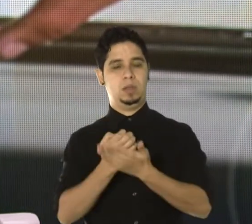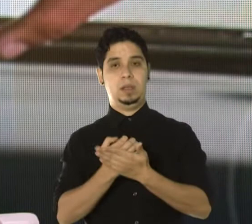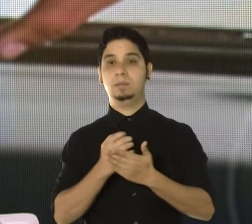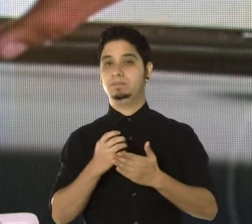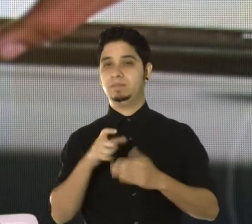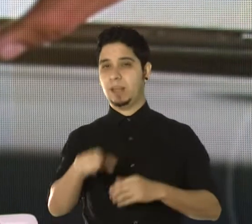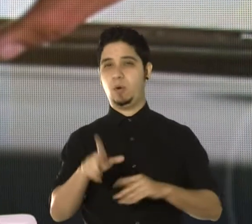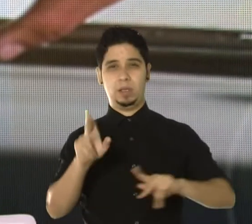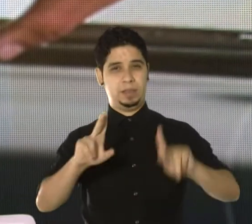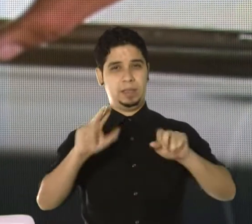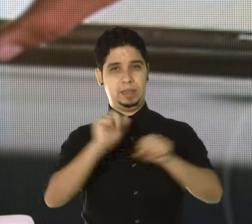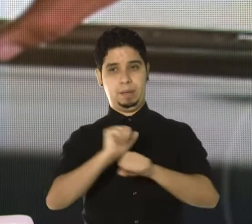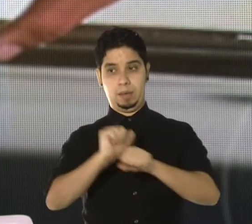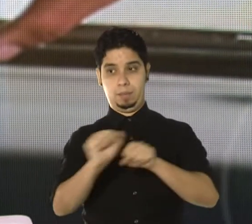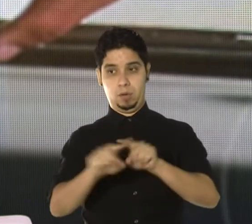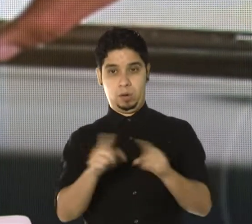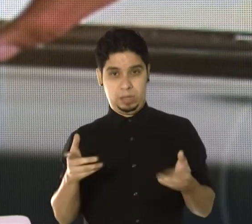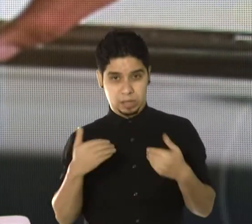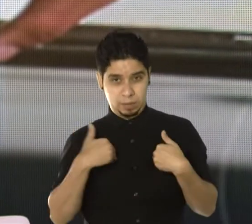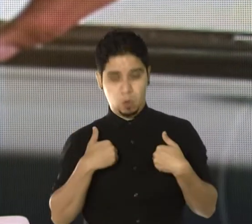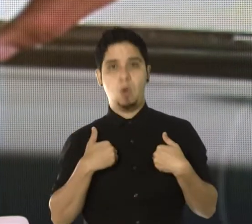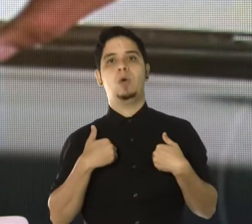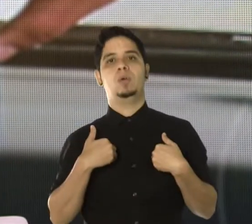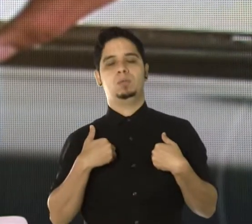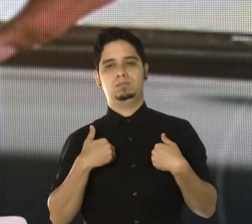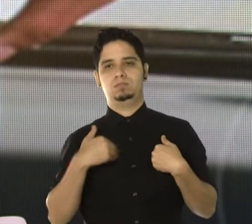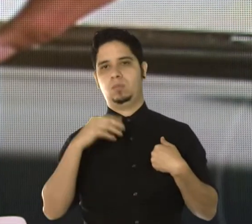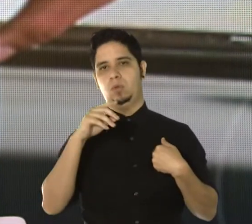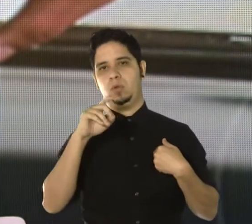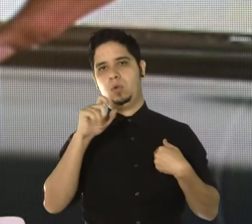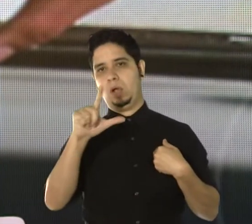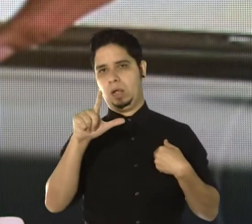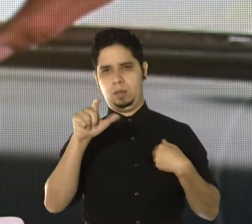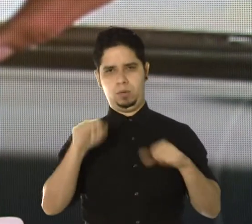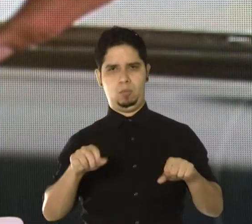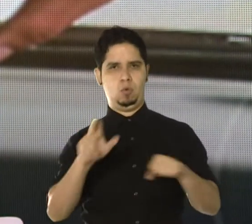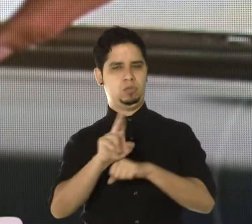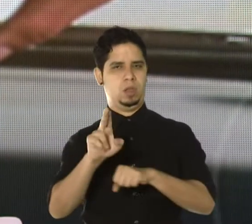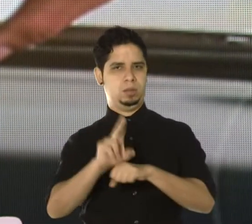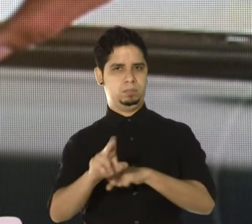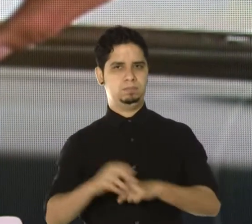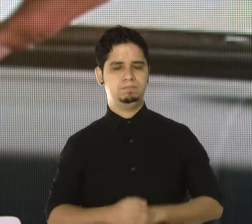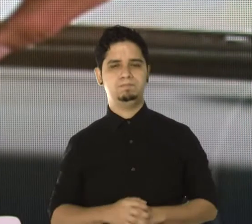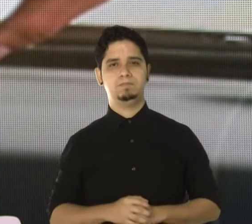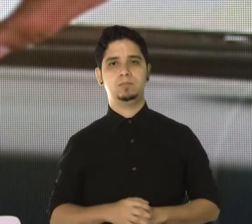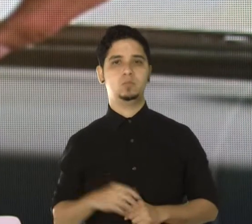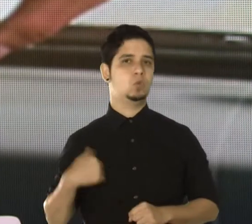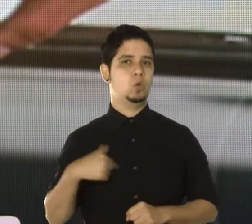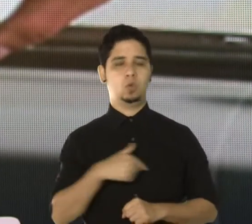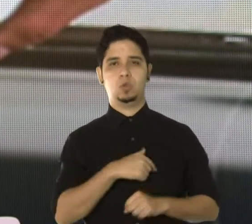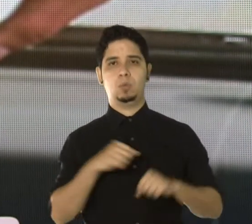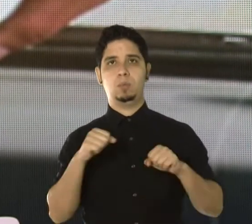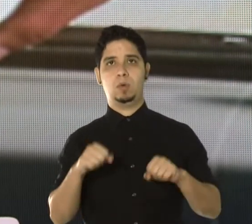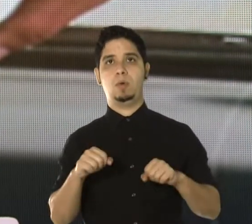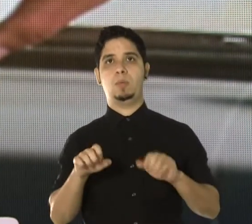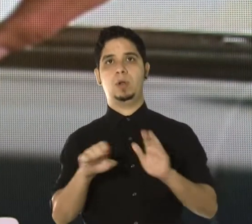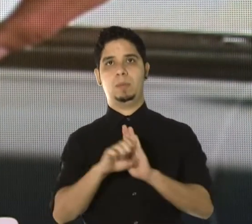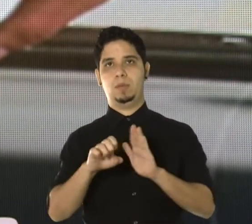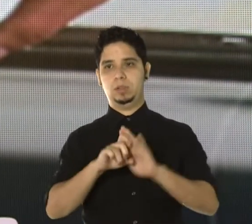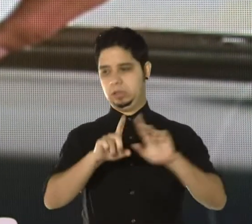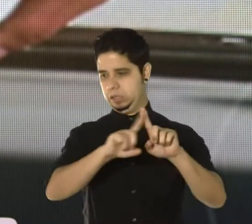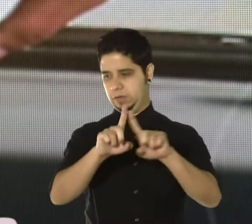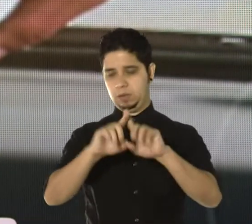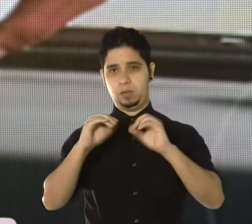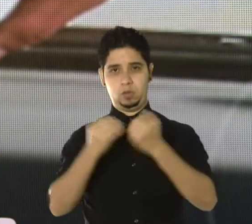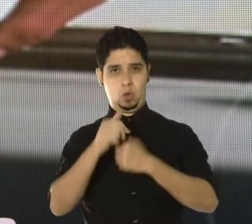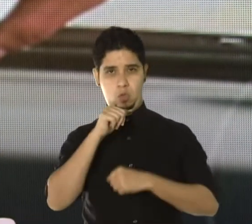obra, pero nosotros tenemos también aquí mano de obra local que se puede utilizar. Nosotros estamos haciendo alianzas con diferentes organizaciones